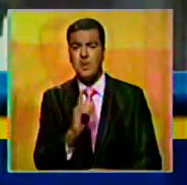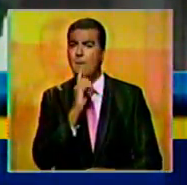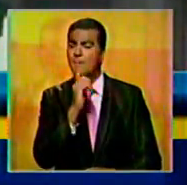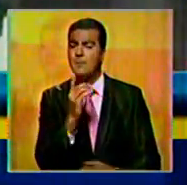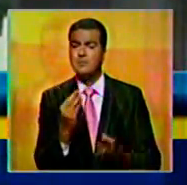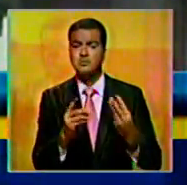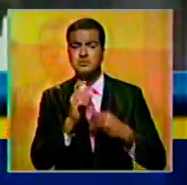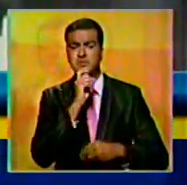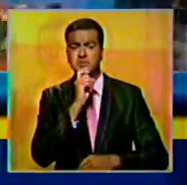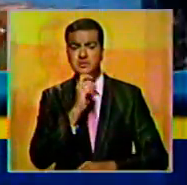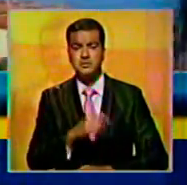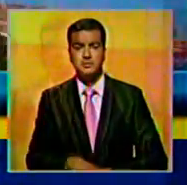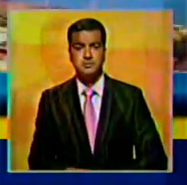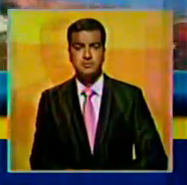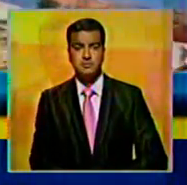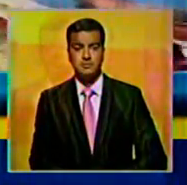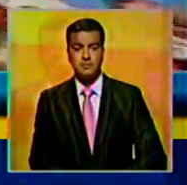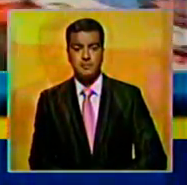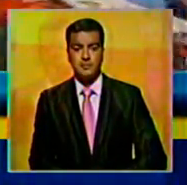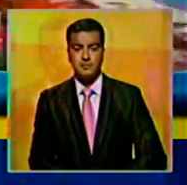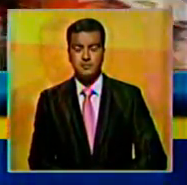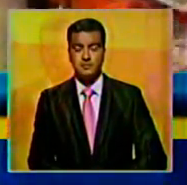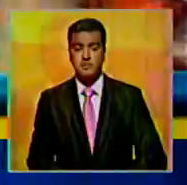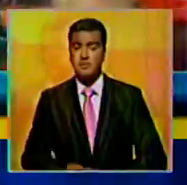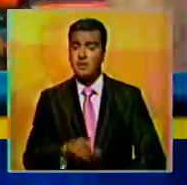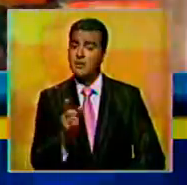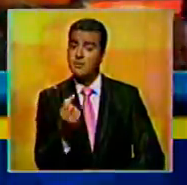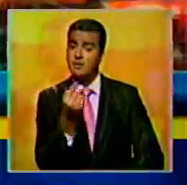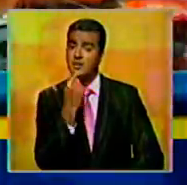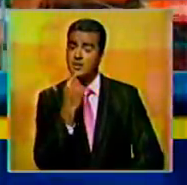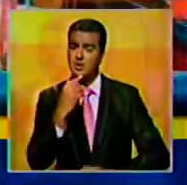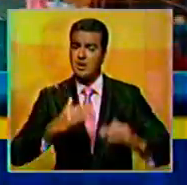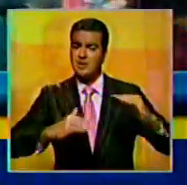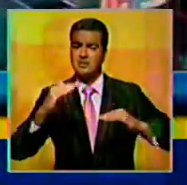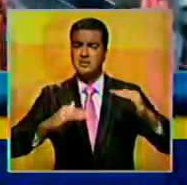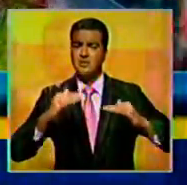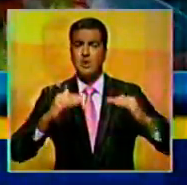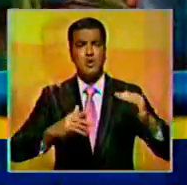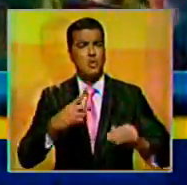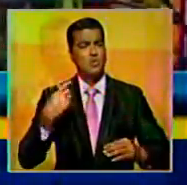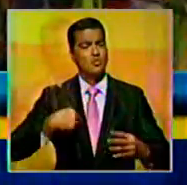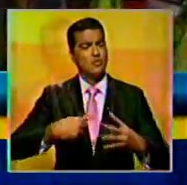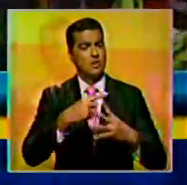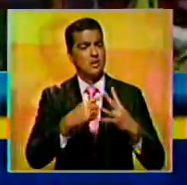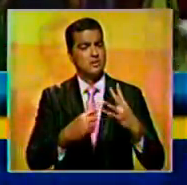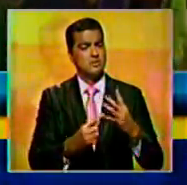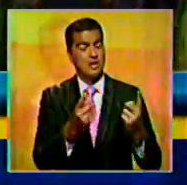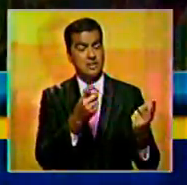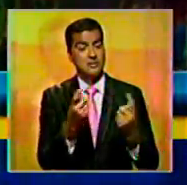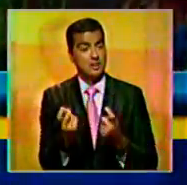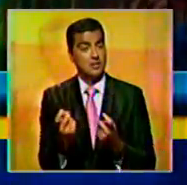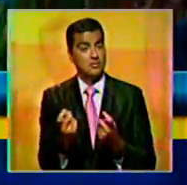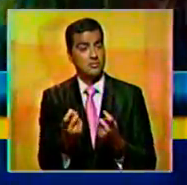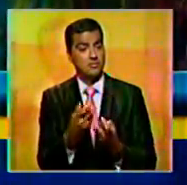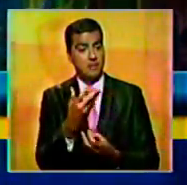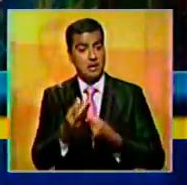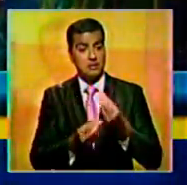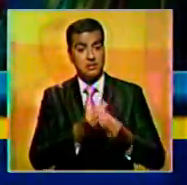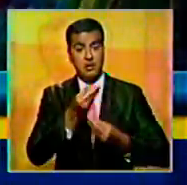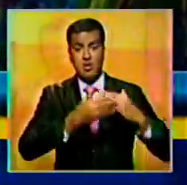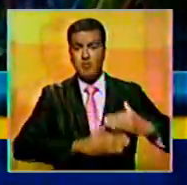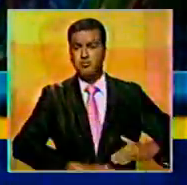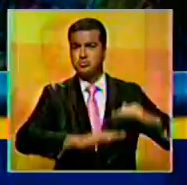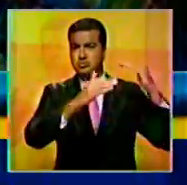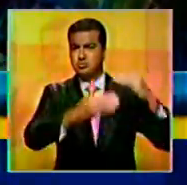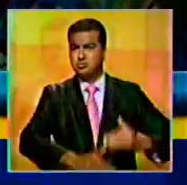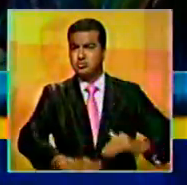consideración la oficina Nacional de emergencia señaló que el sismo no reunió las características necesarias para generar un tsunami